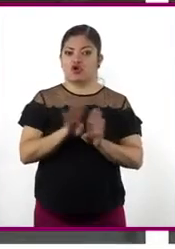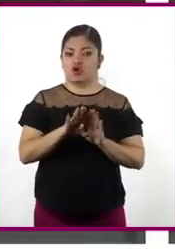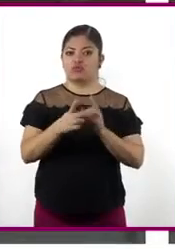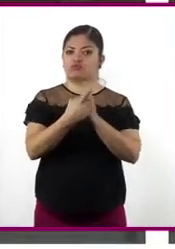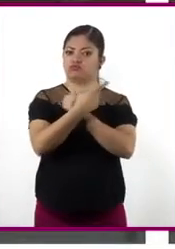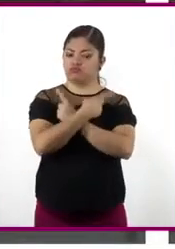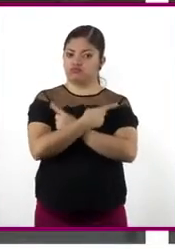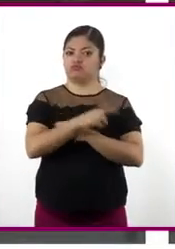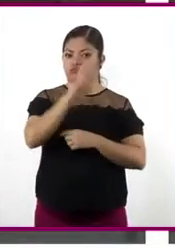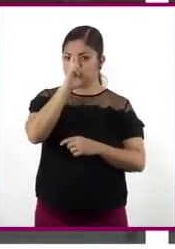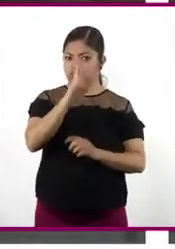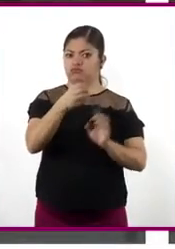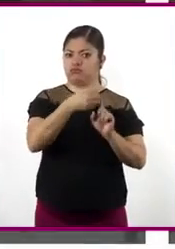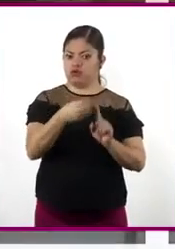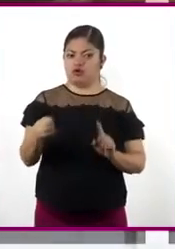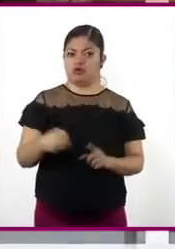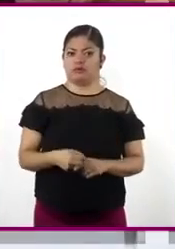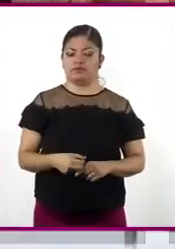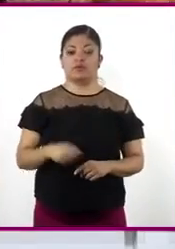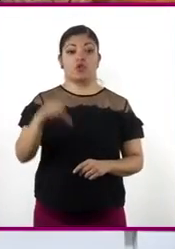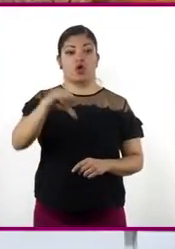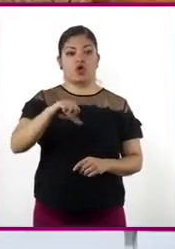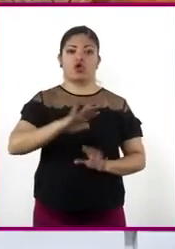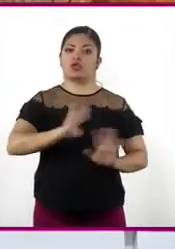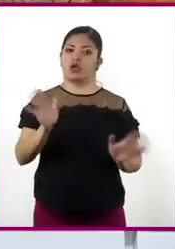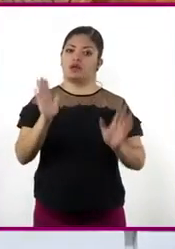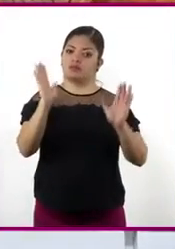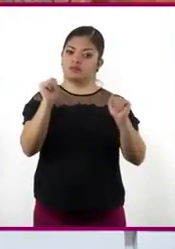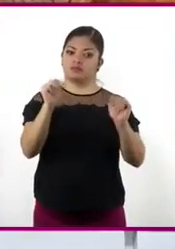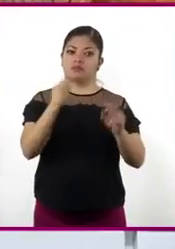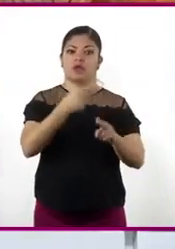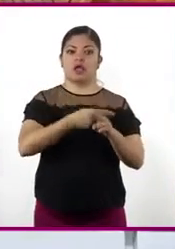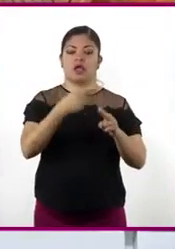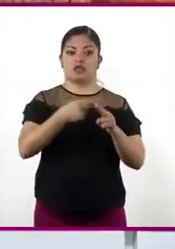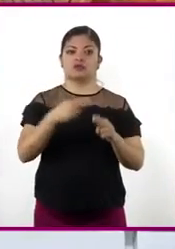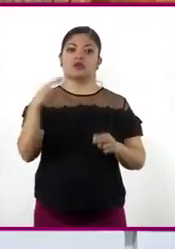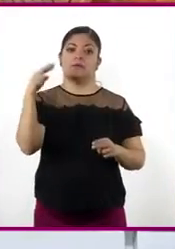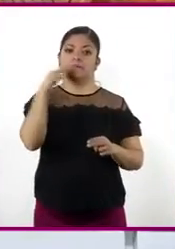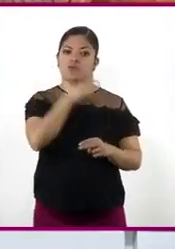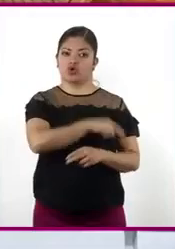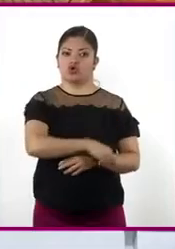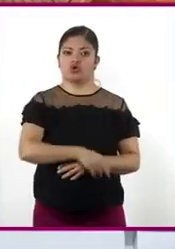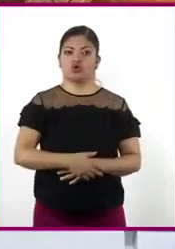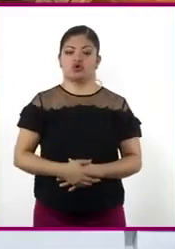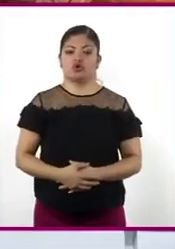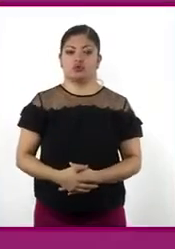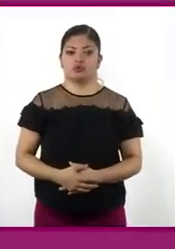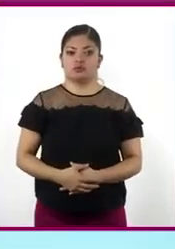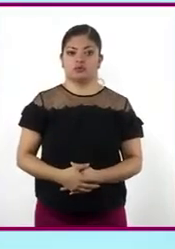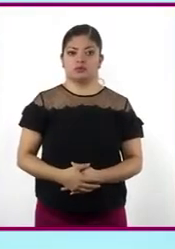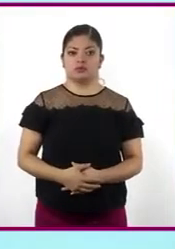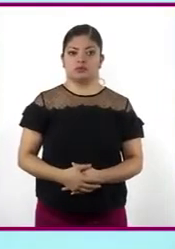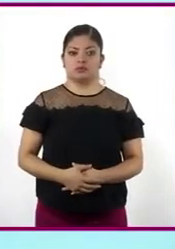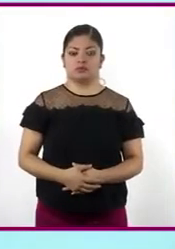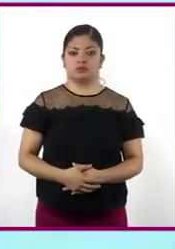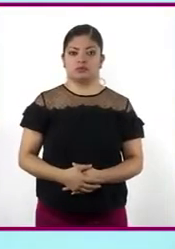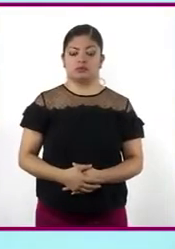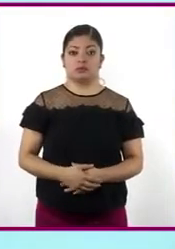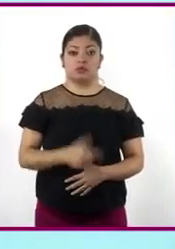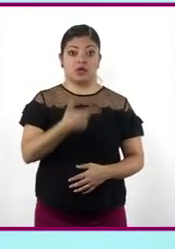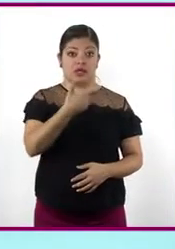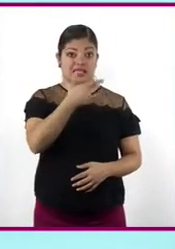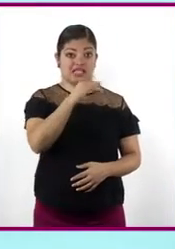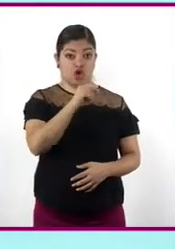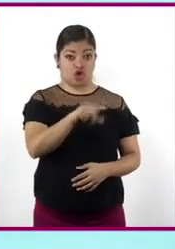orden. Por hoy nos despedimos de su programa. ¡Hasta la próxima! El guión